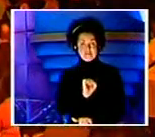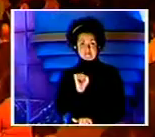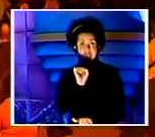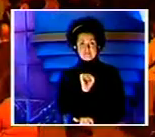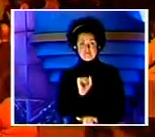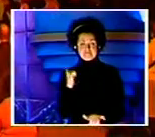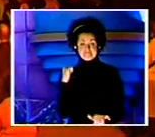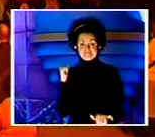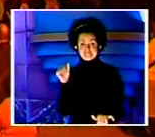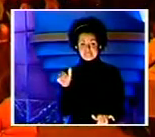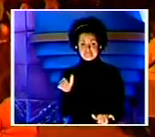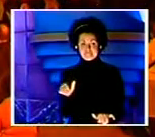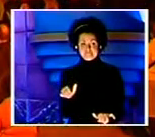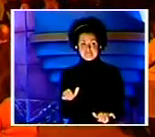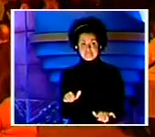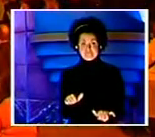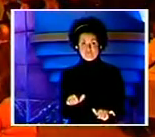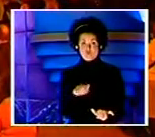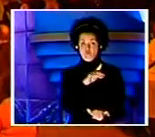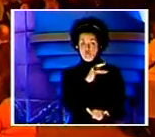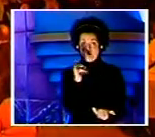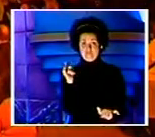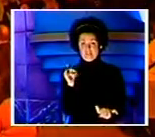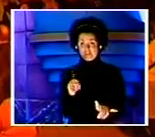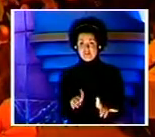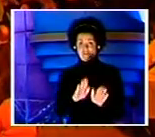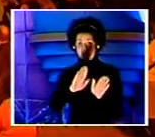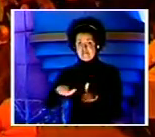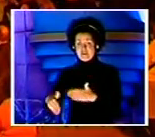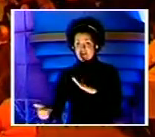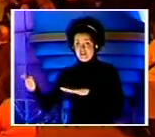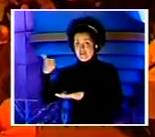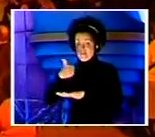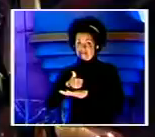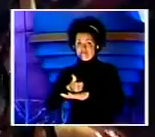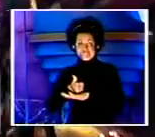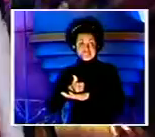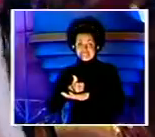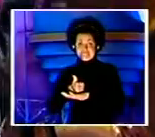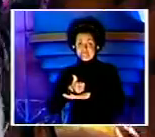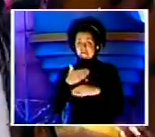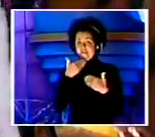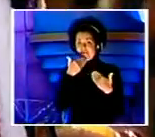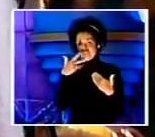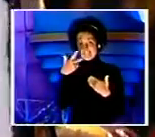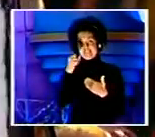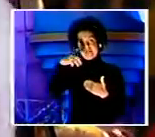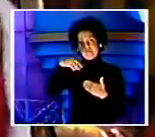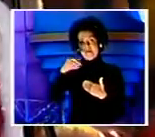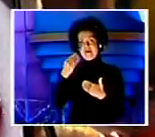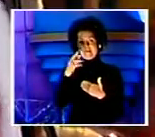25.000. Hemos pasado una vez a la final y de rebote. Por cierto, gracias a los chamaquitos de nuevamente por ese